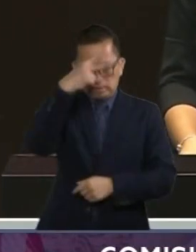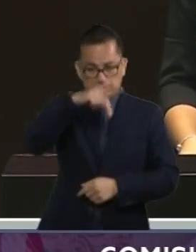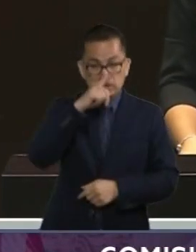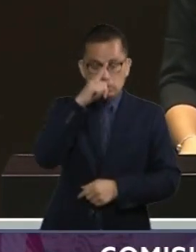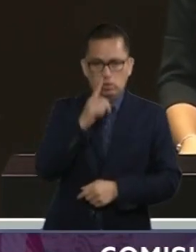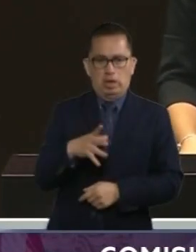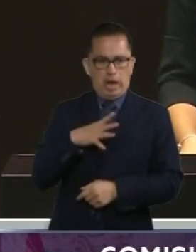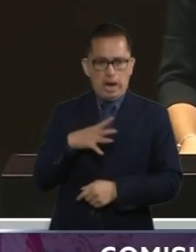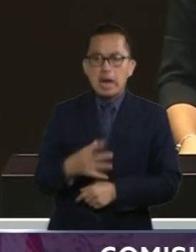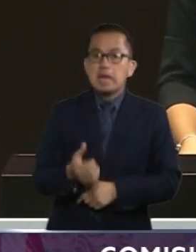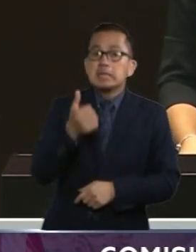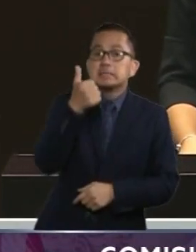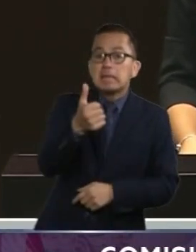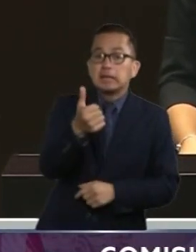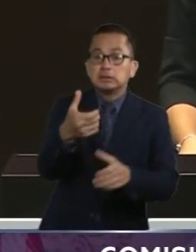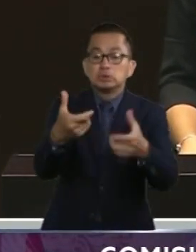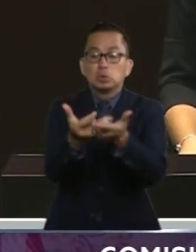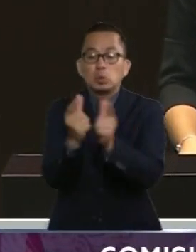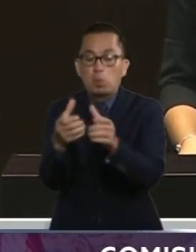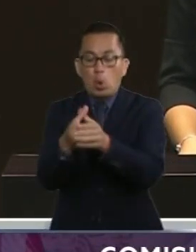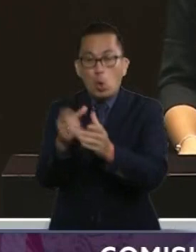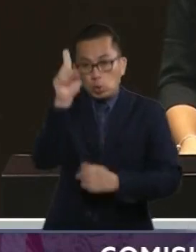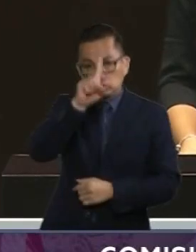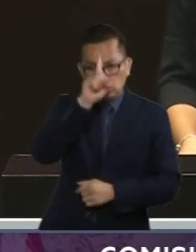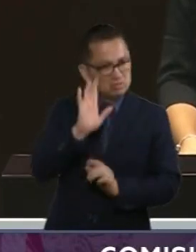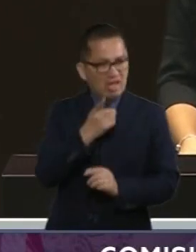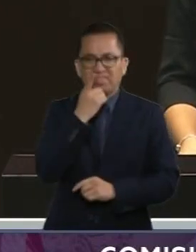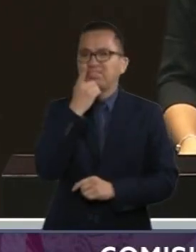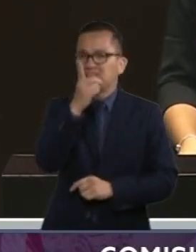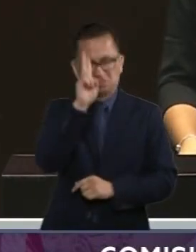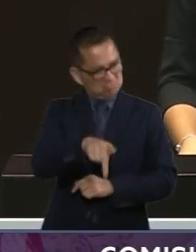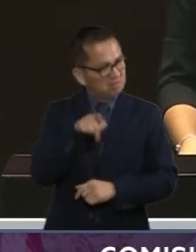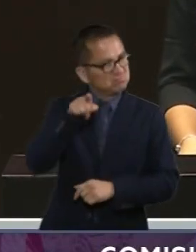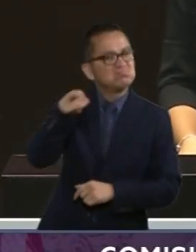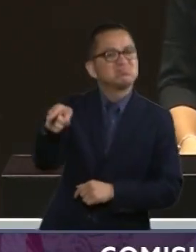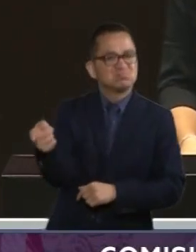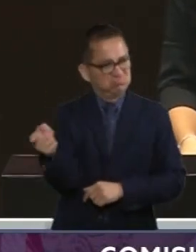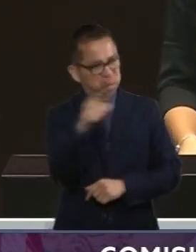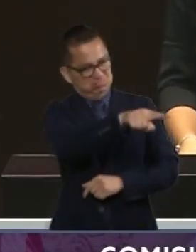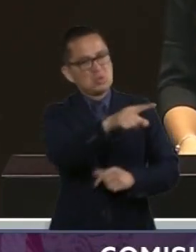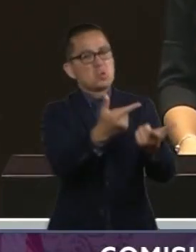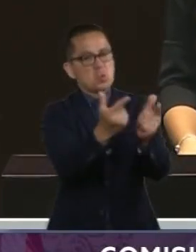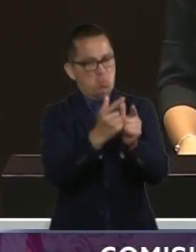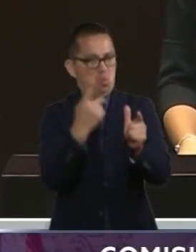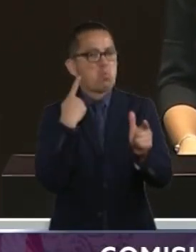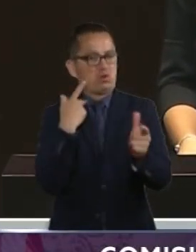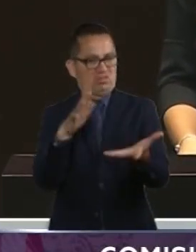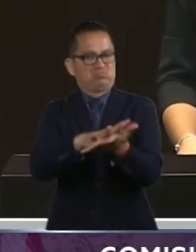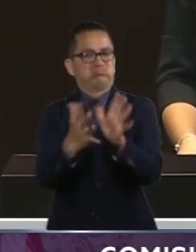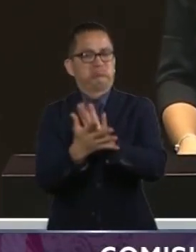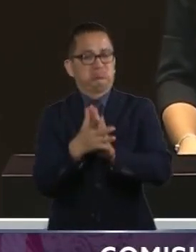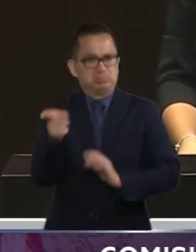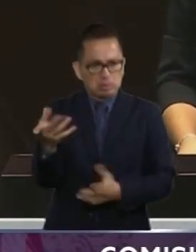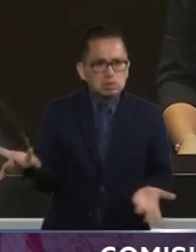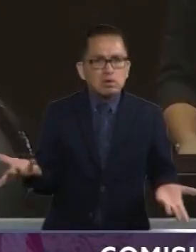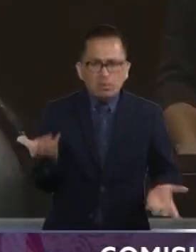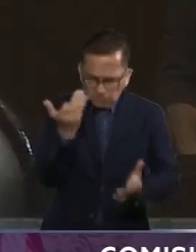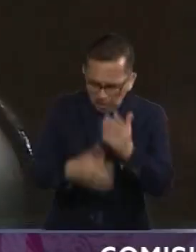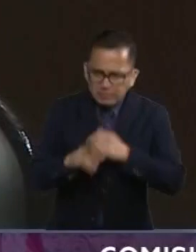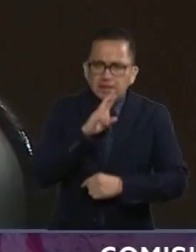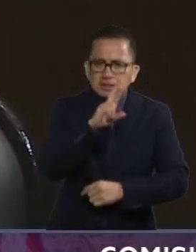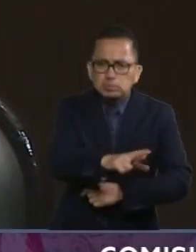6 exconsejeros que han afirmado que usted está en contubernio de intereses de un grupo político y no del país? ¿Por